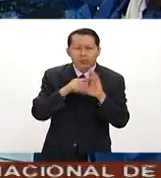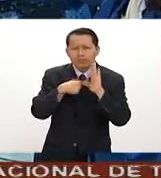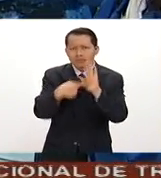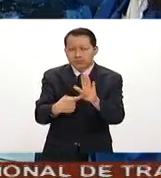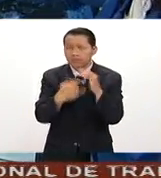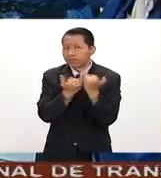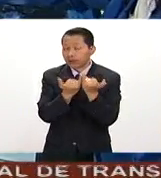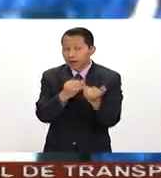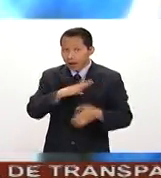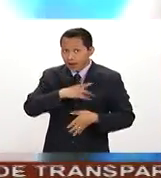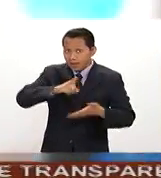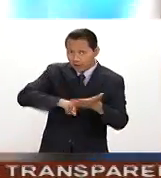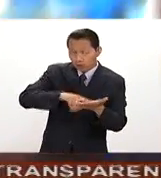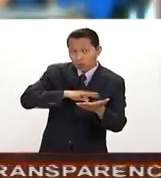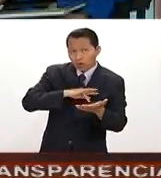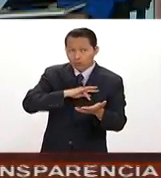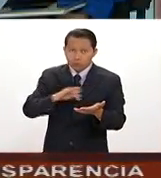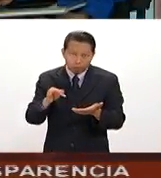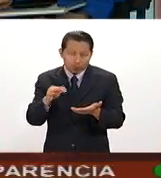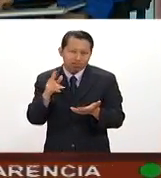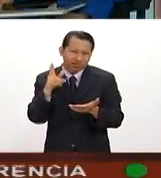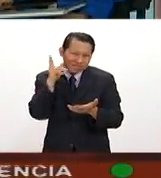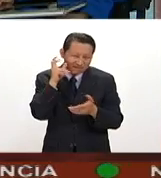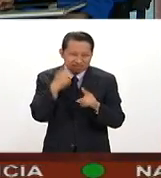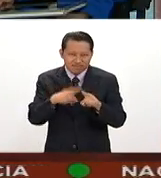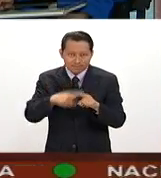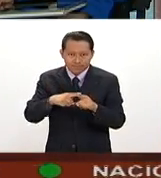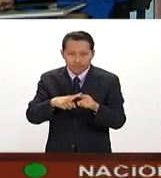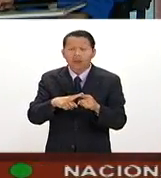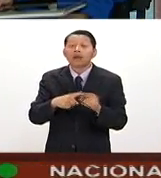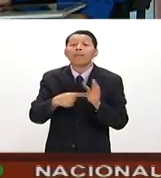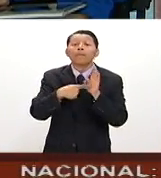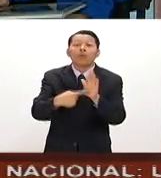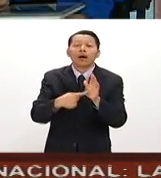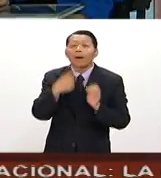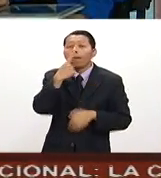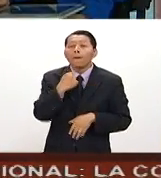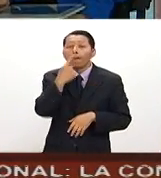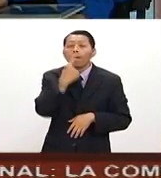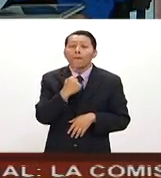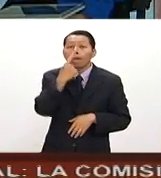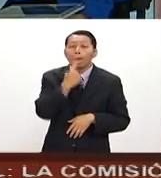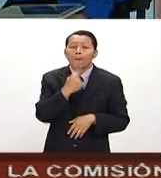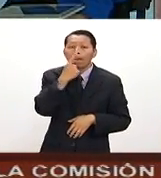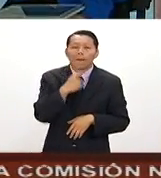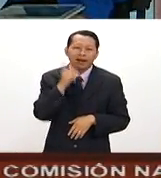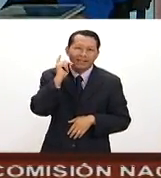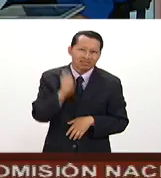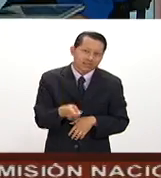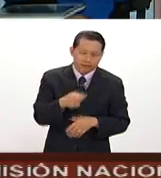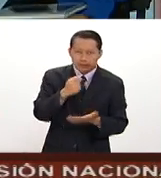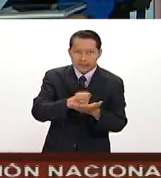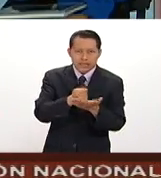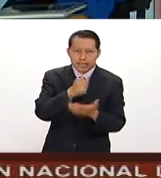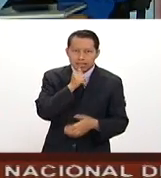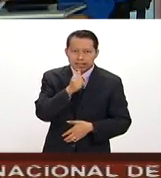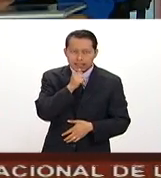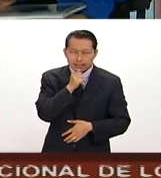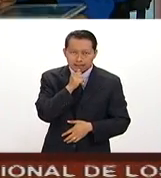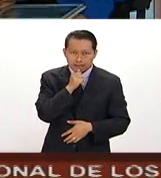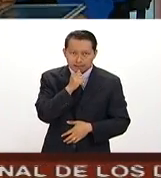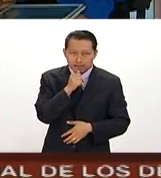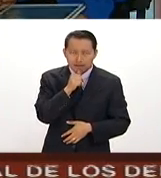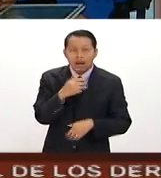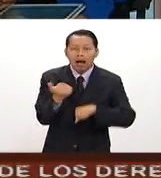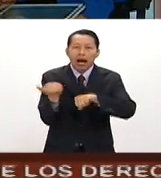ha utilizado pistas. En este caso, muestra de color rojo cuando el paciente no ha contestado la terapia, en